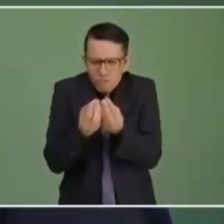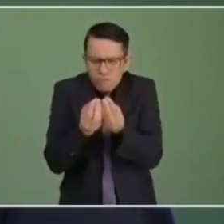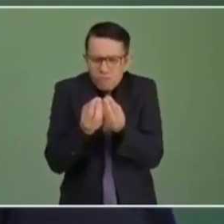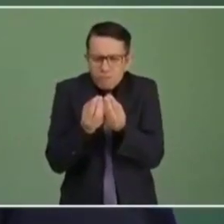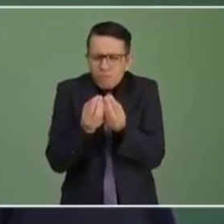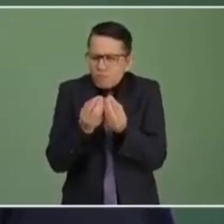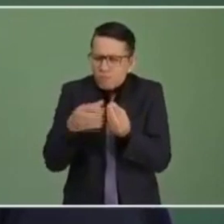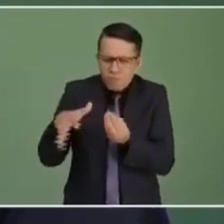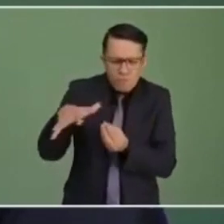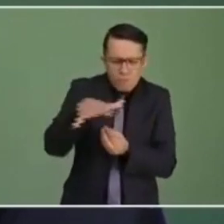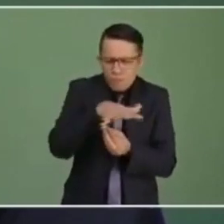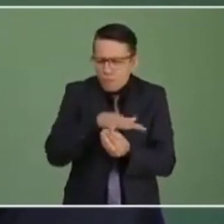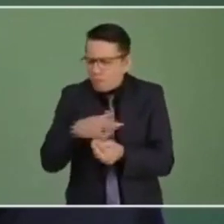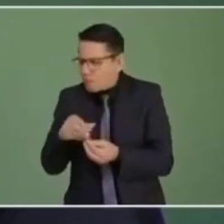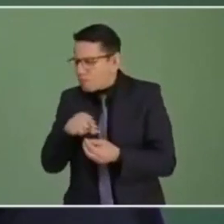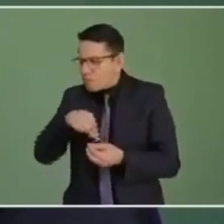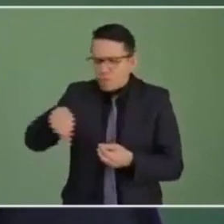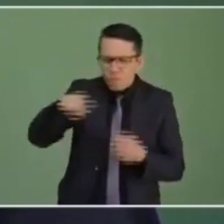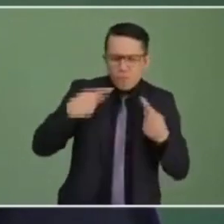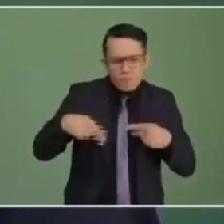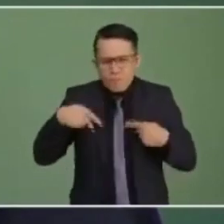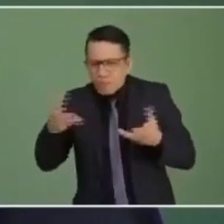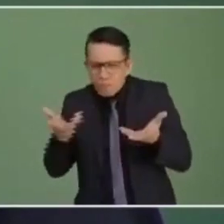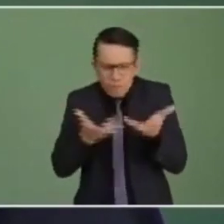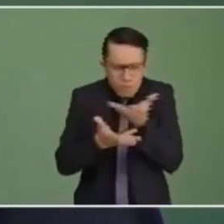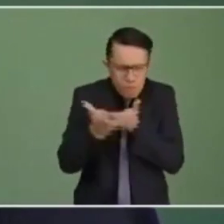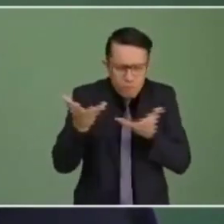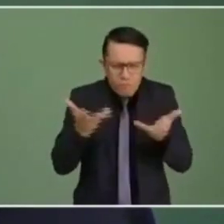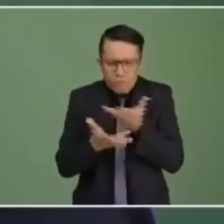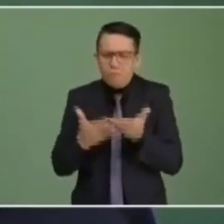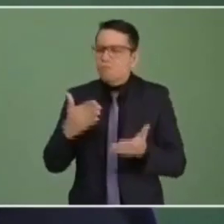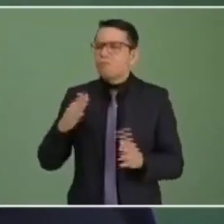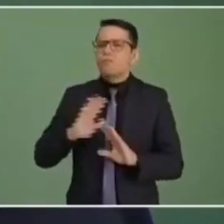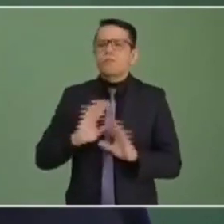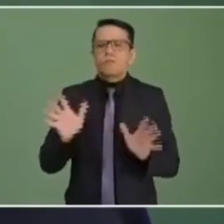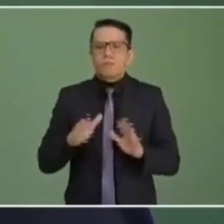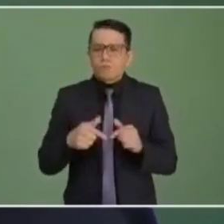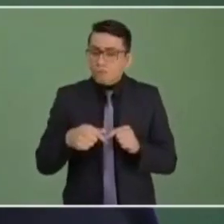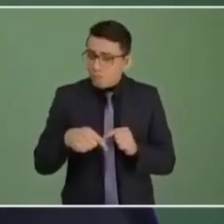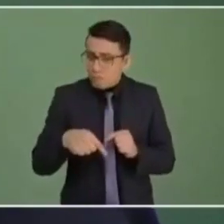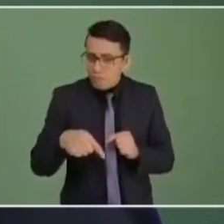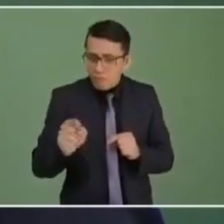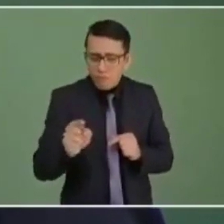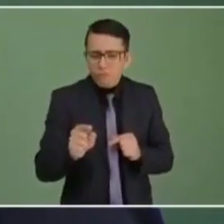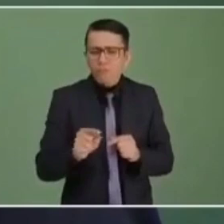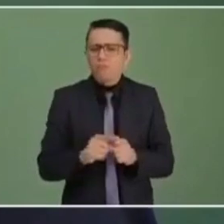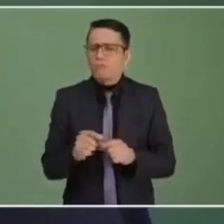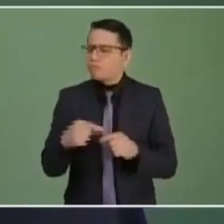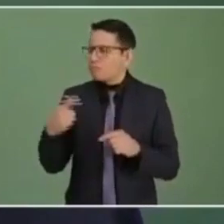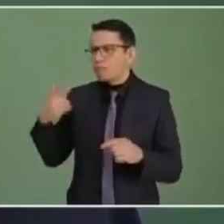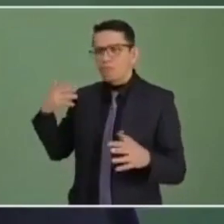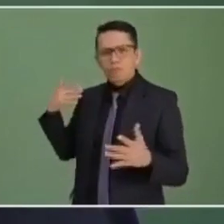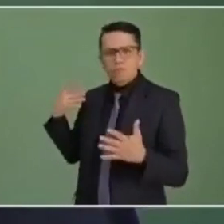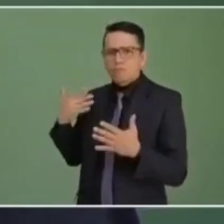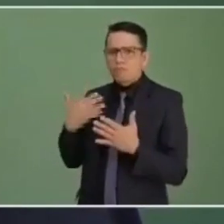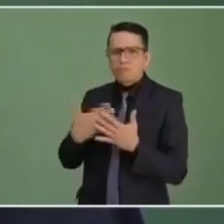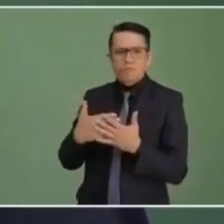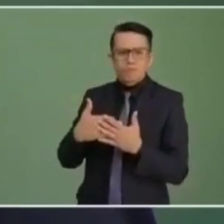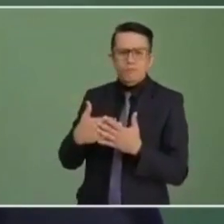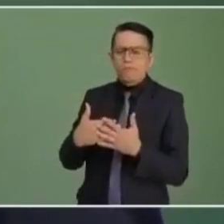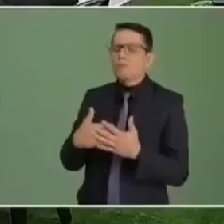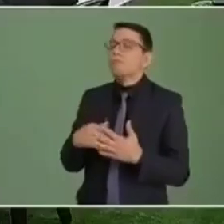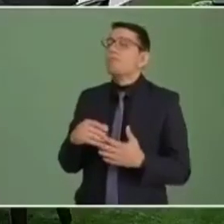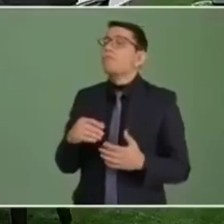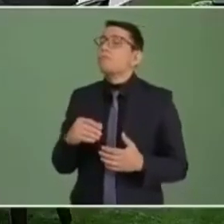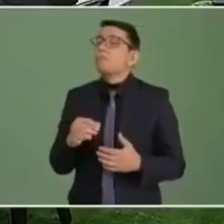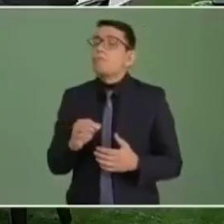meter a la cárcel a chivos expiatorios, que ha sido la práctica en los últimos tiempos,